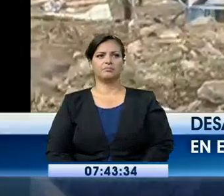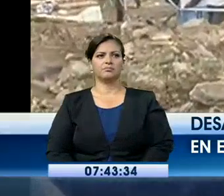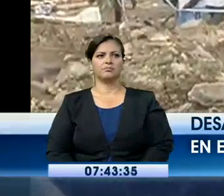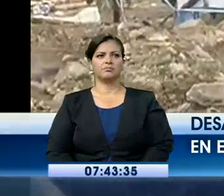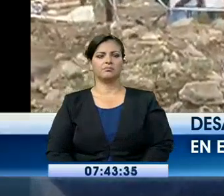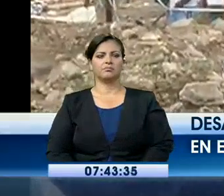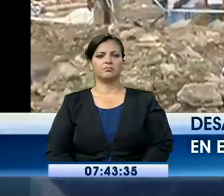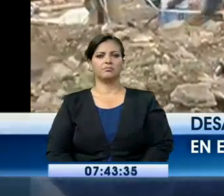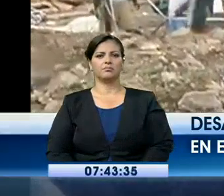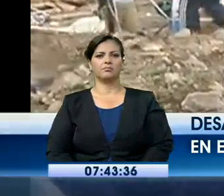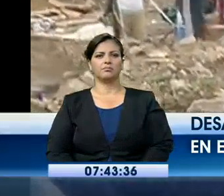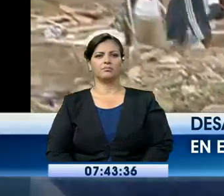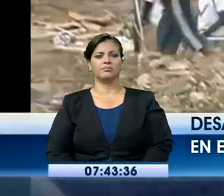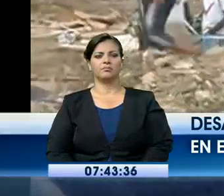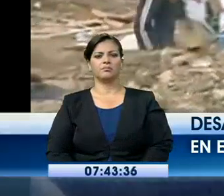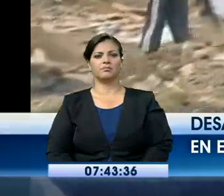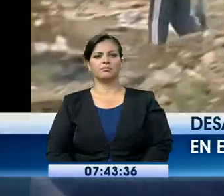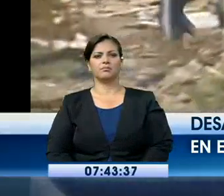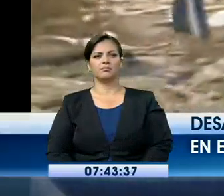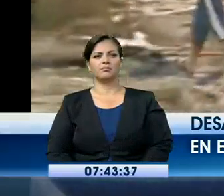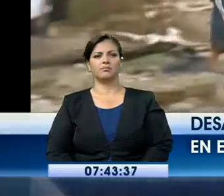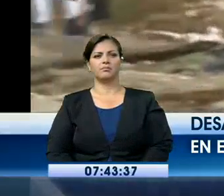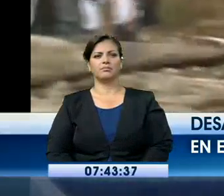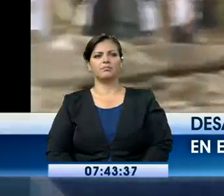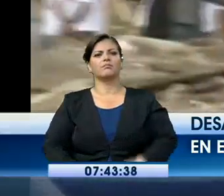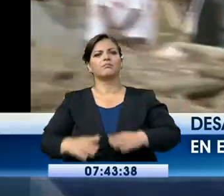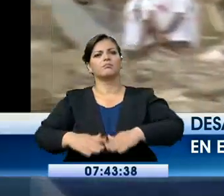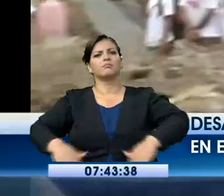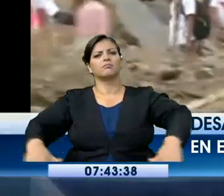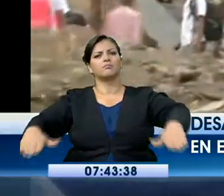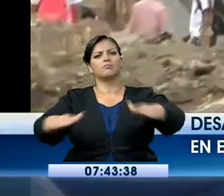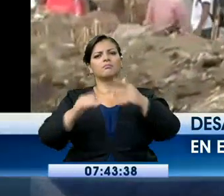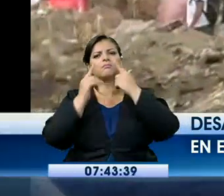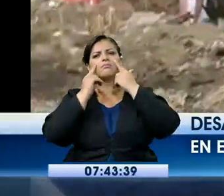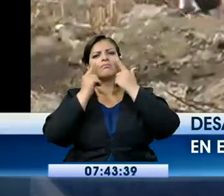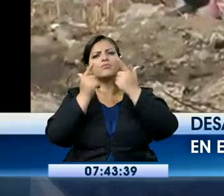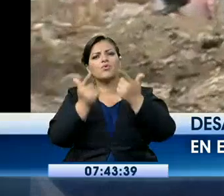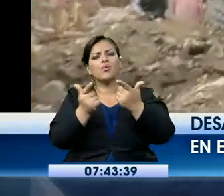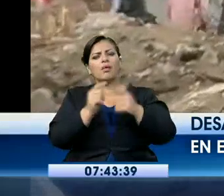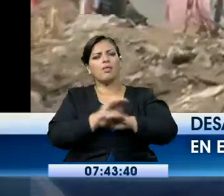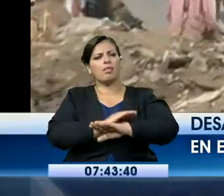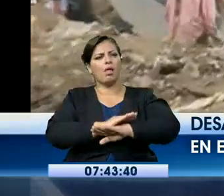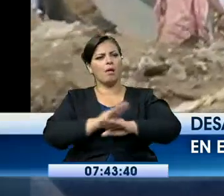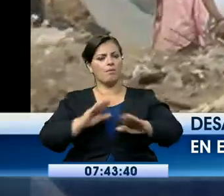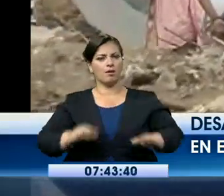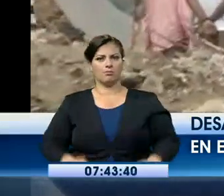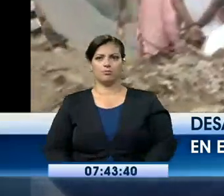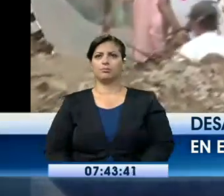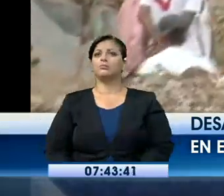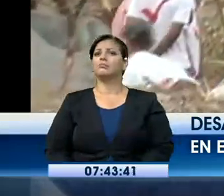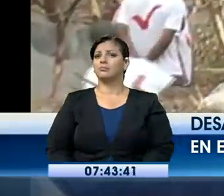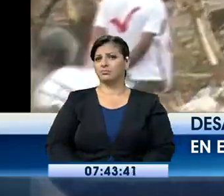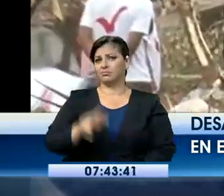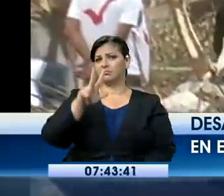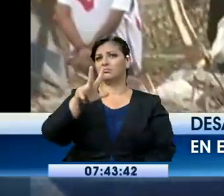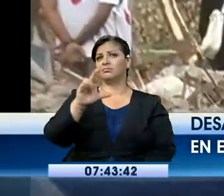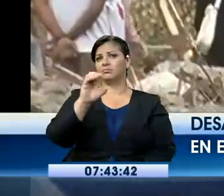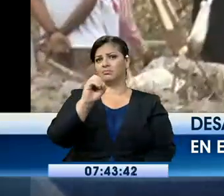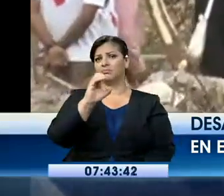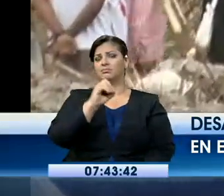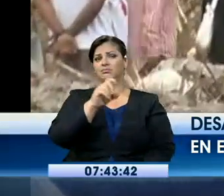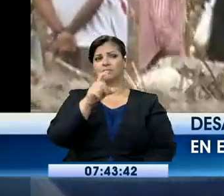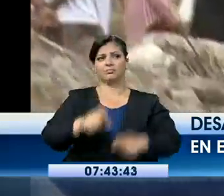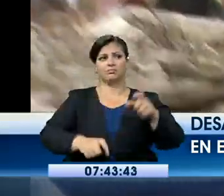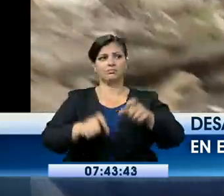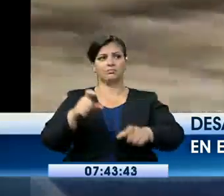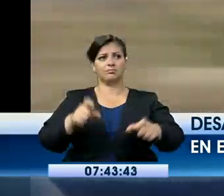Según indican, ellos solo estaban acá cuidando el terreno. 300 personas lo ha manifestado, 300 personas